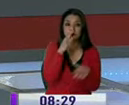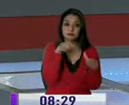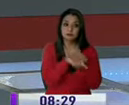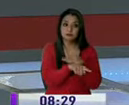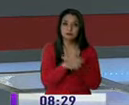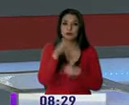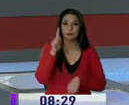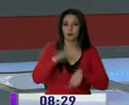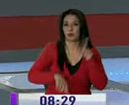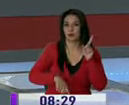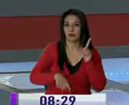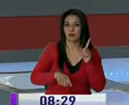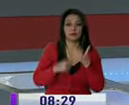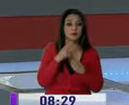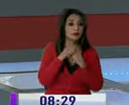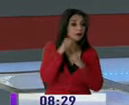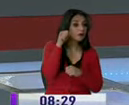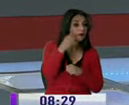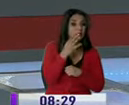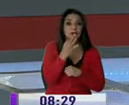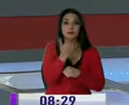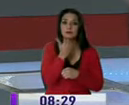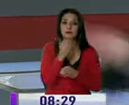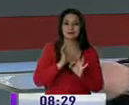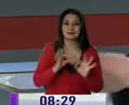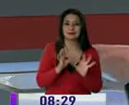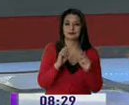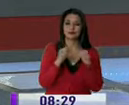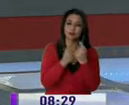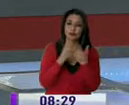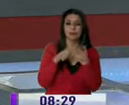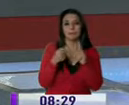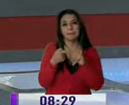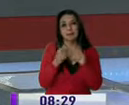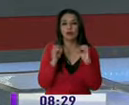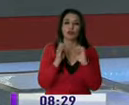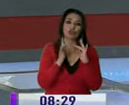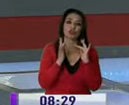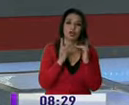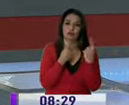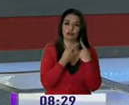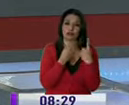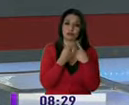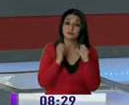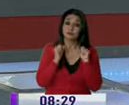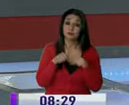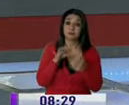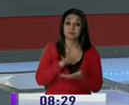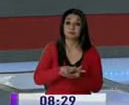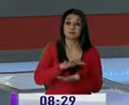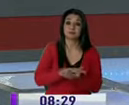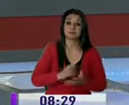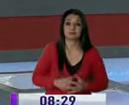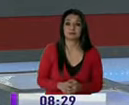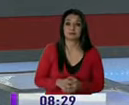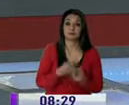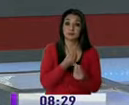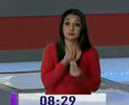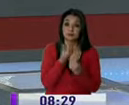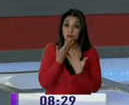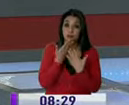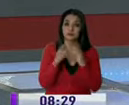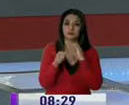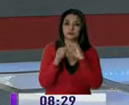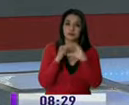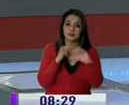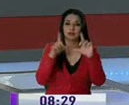pueda registrar lo que nosotros tenemos frente a grupos de amigos o gente relacionada con nuestros trabajos. También la información, en este